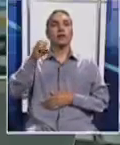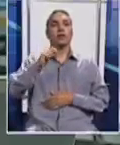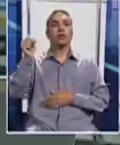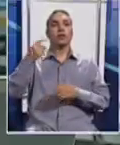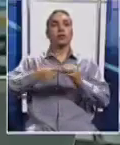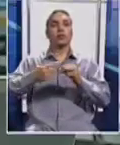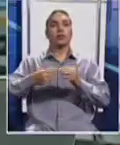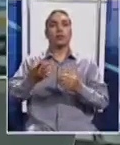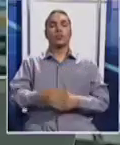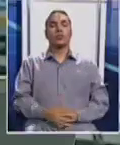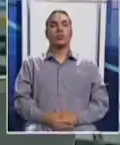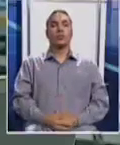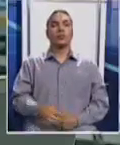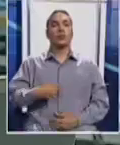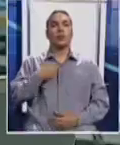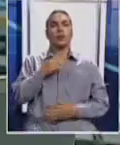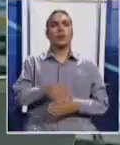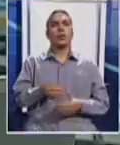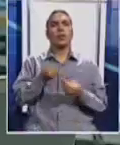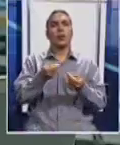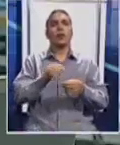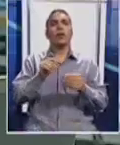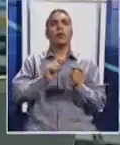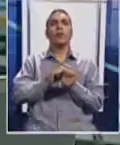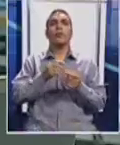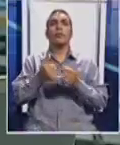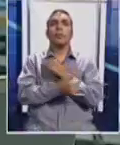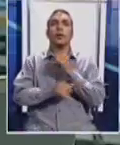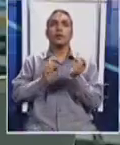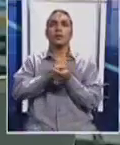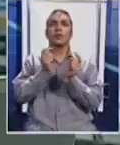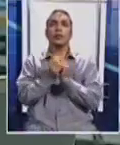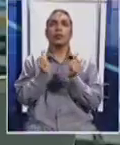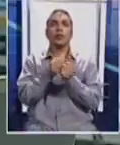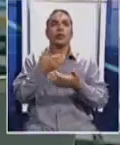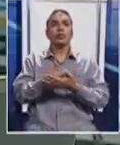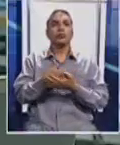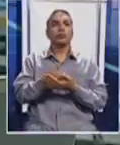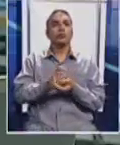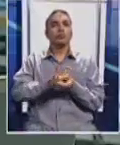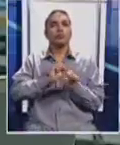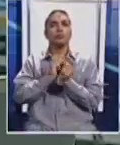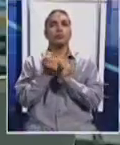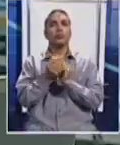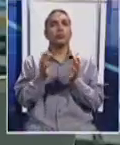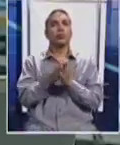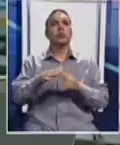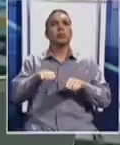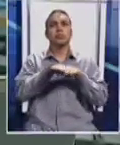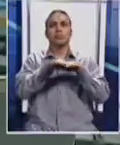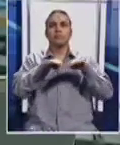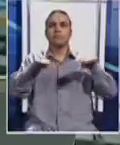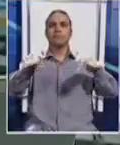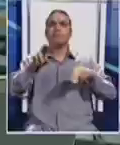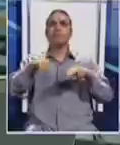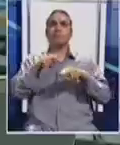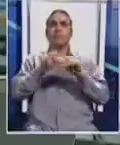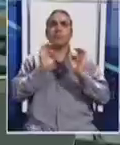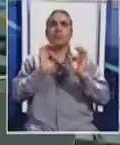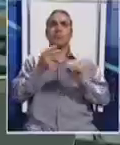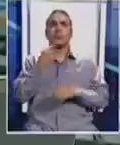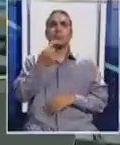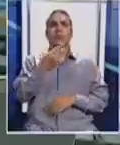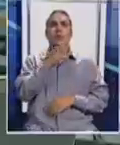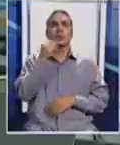de la República. Dejamos un país transformado, con una economía transformada y estabilizado, afirmó el primer mandatario.